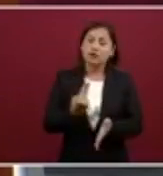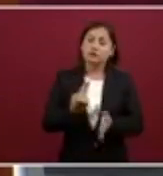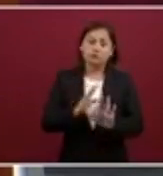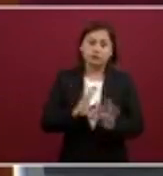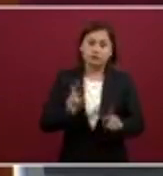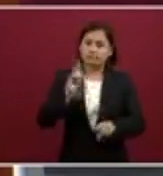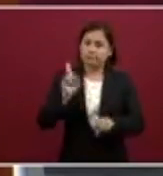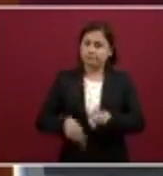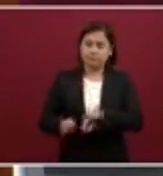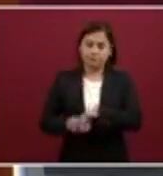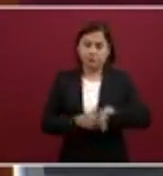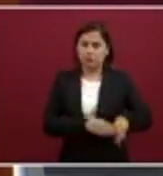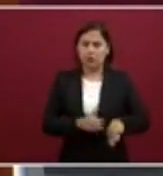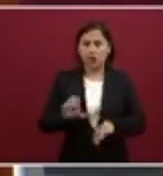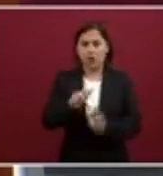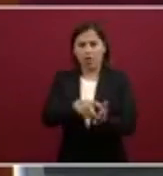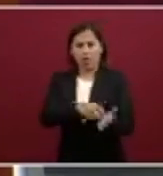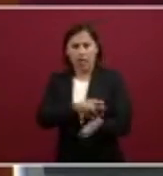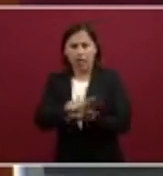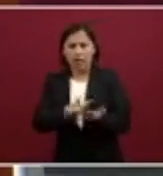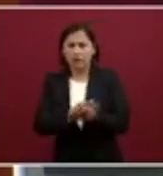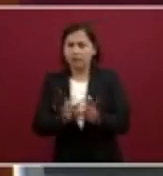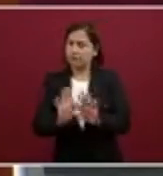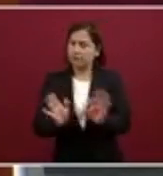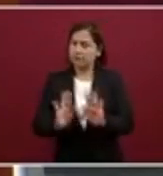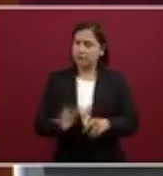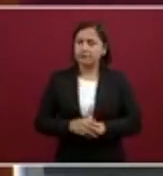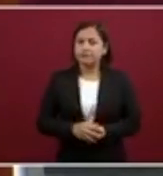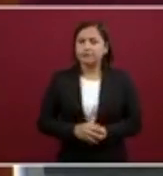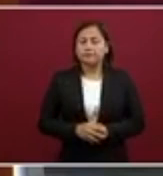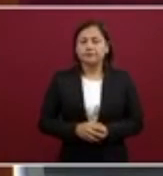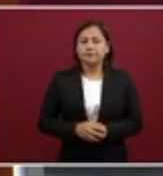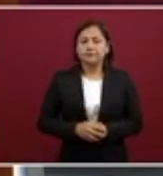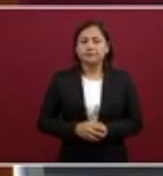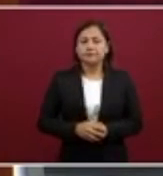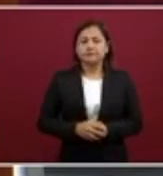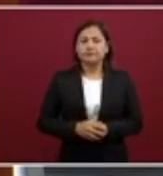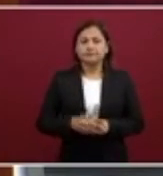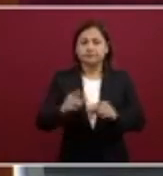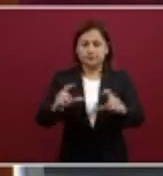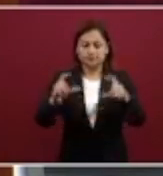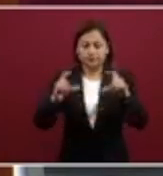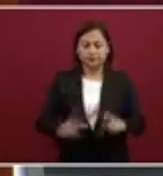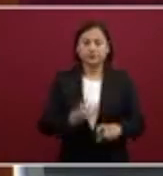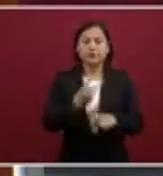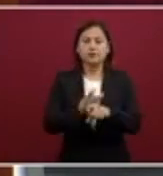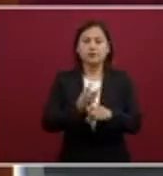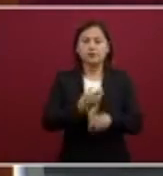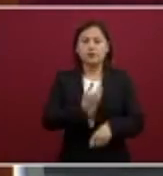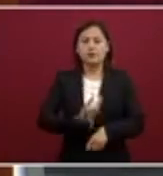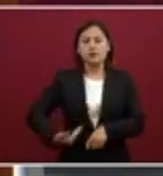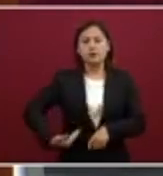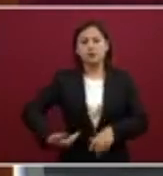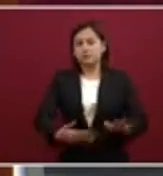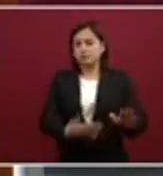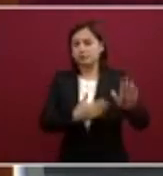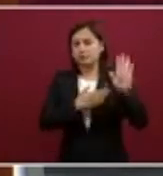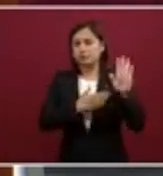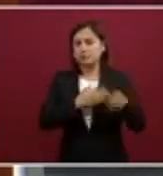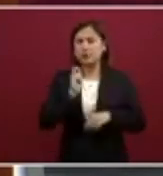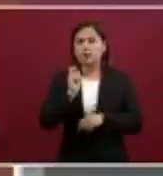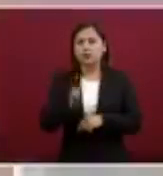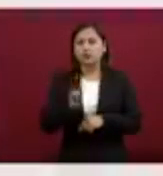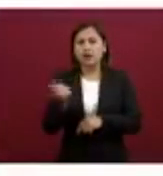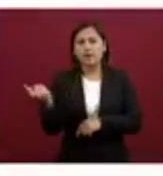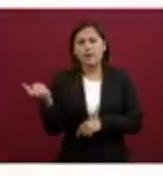No otros ámbitos. La siguiente. El segundo, el Ejecutivo Federal se compromete a no otorgar mediante